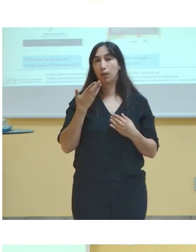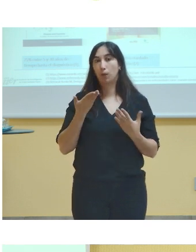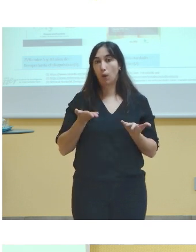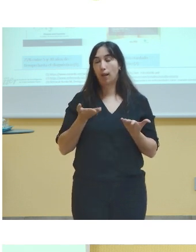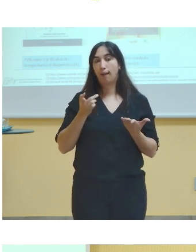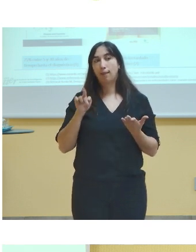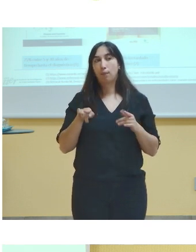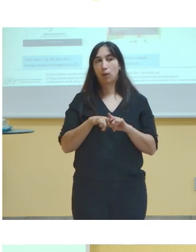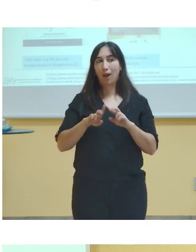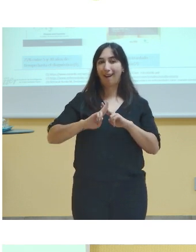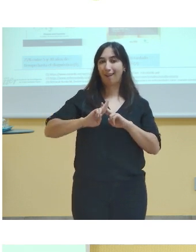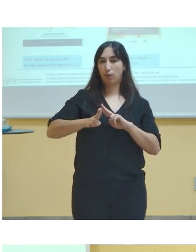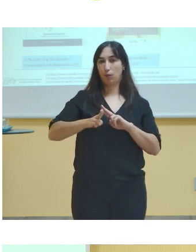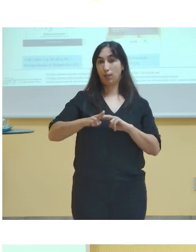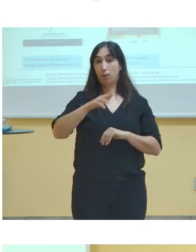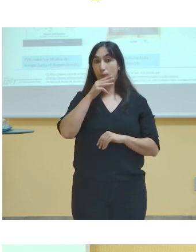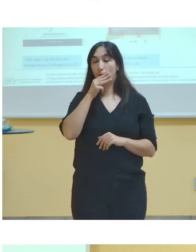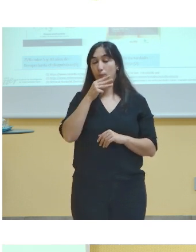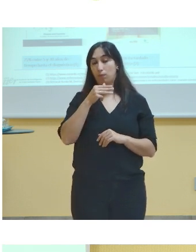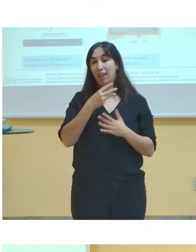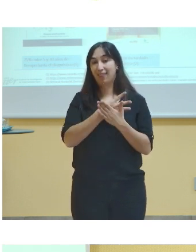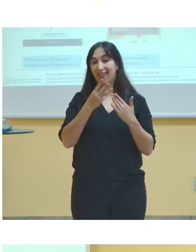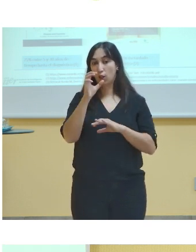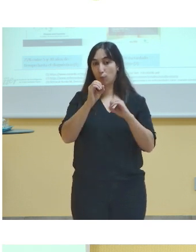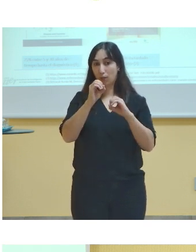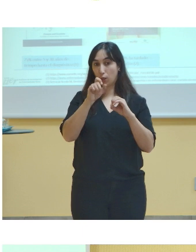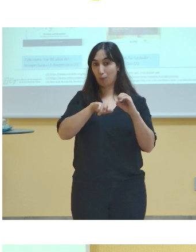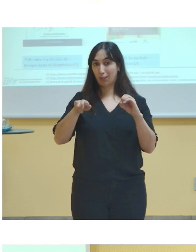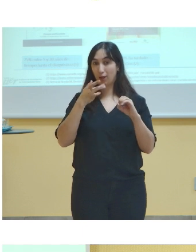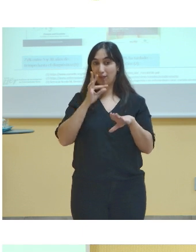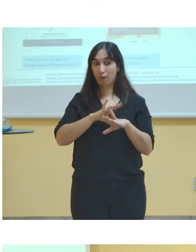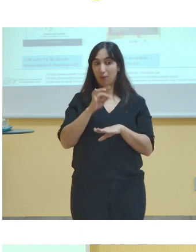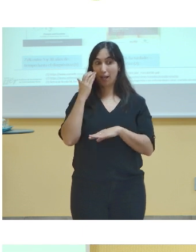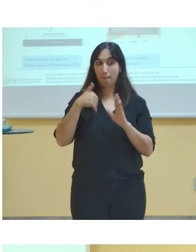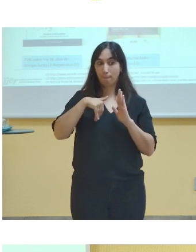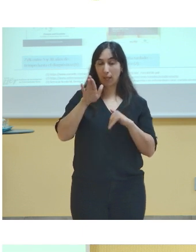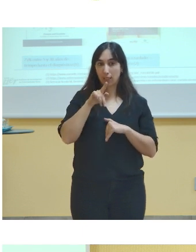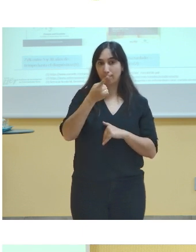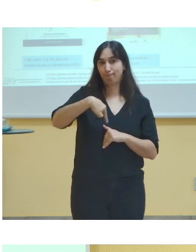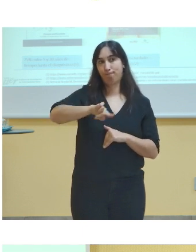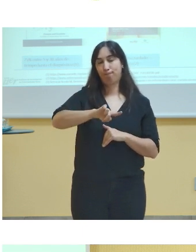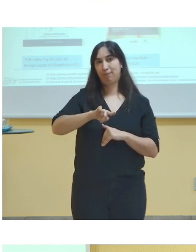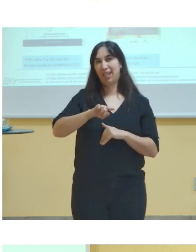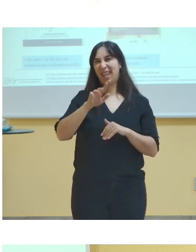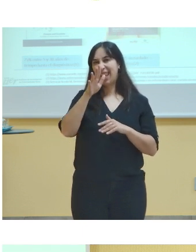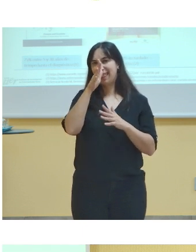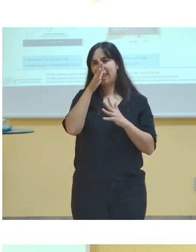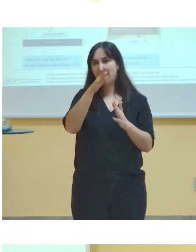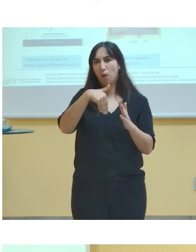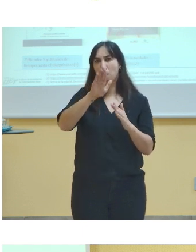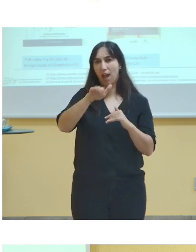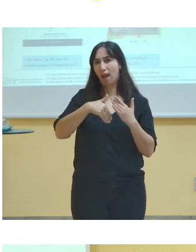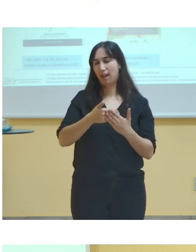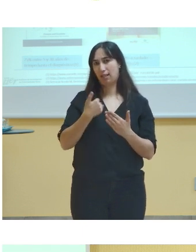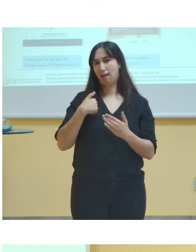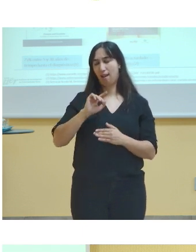daba una respuesta a que más del 18% de las personas con enfermedades raras habían llegado a tardar más de 10 años en obtener el